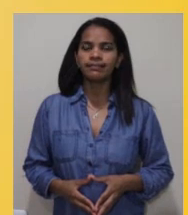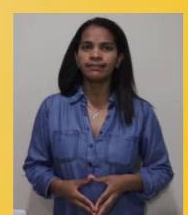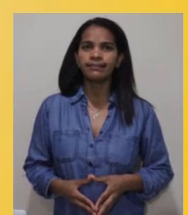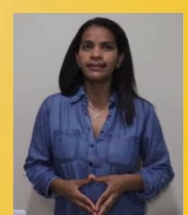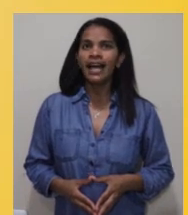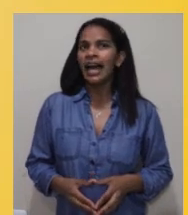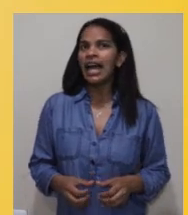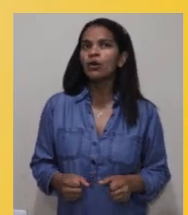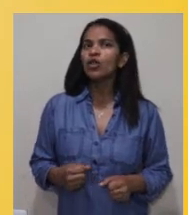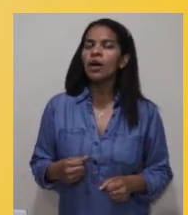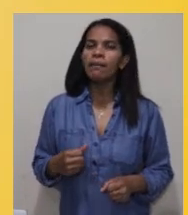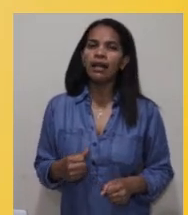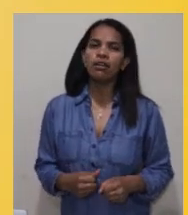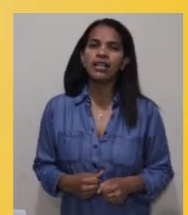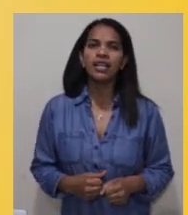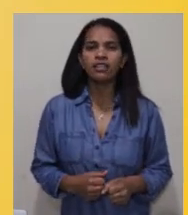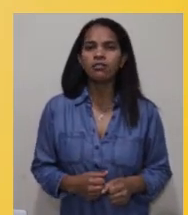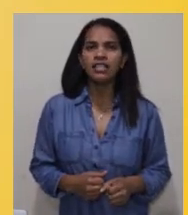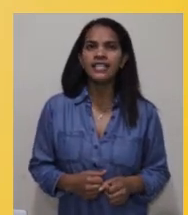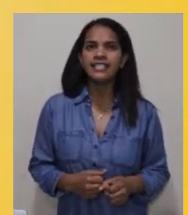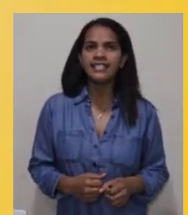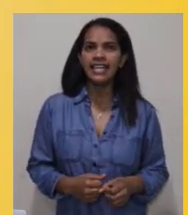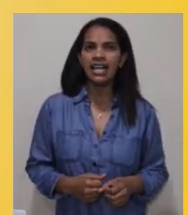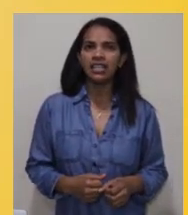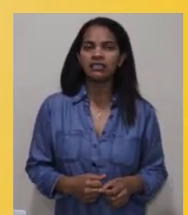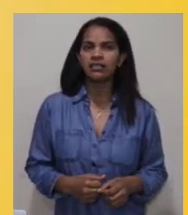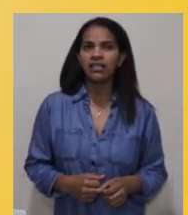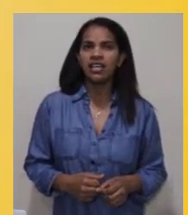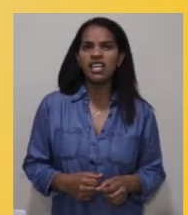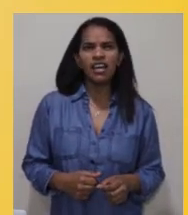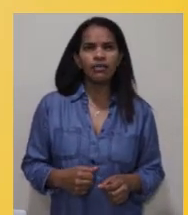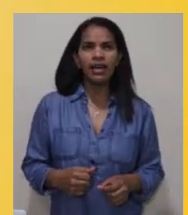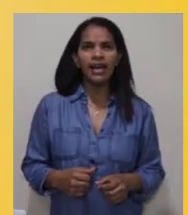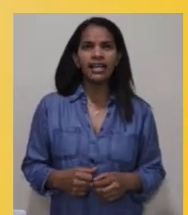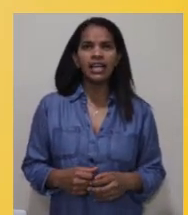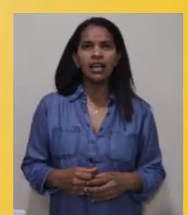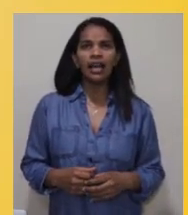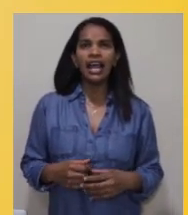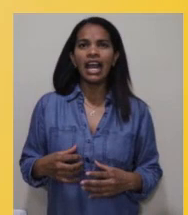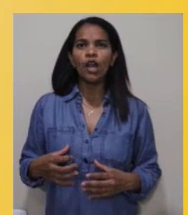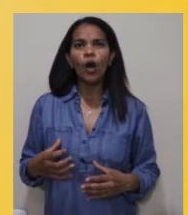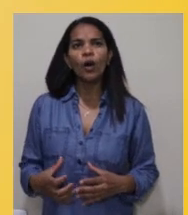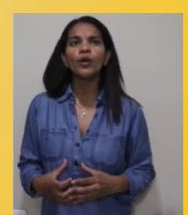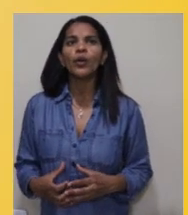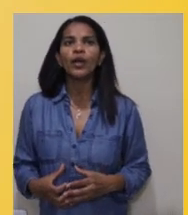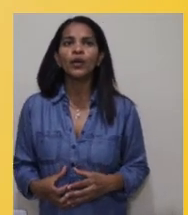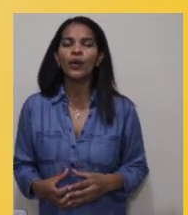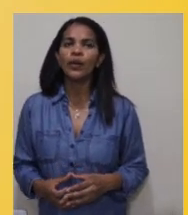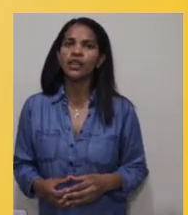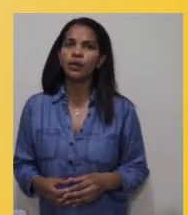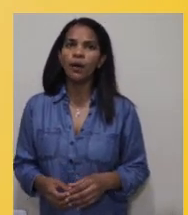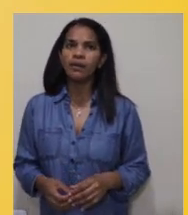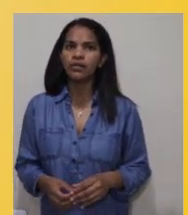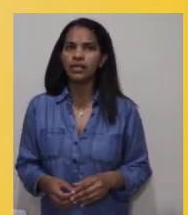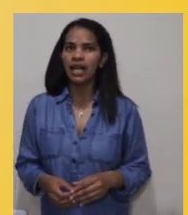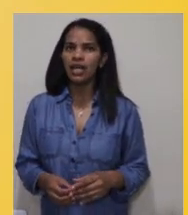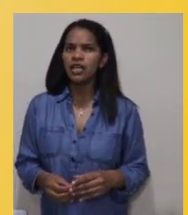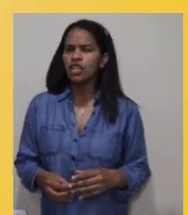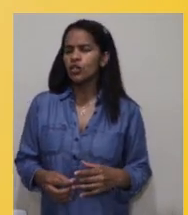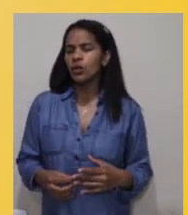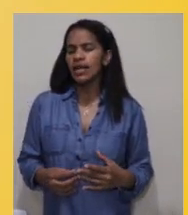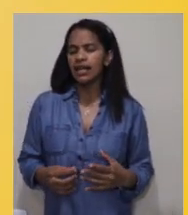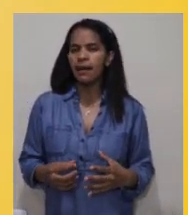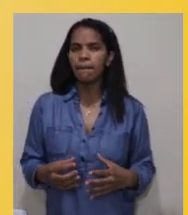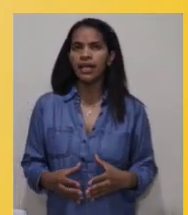vida. Algunos valores que son esenciales y ayudarán en el logro de los objetivos